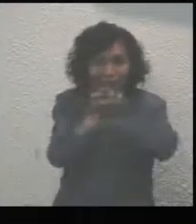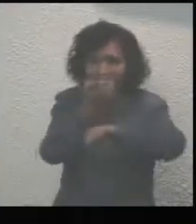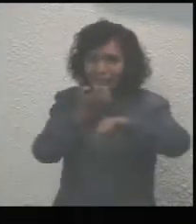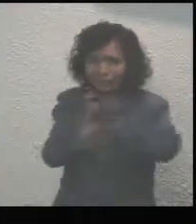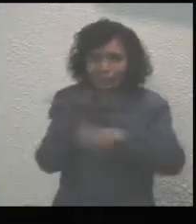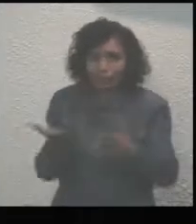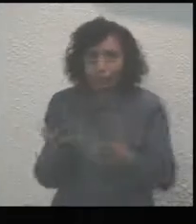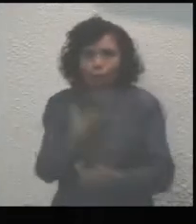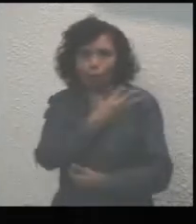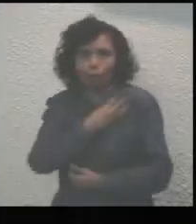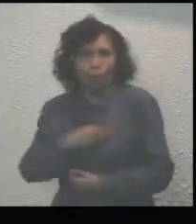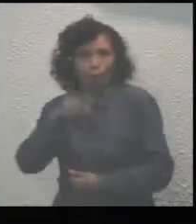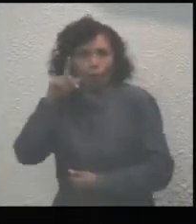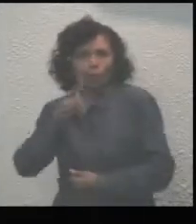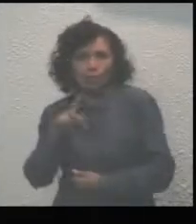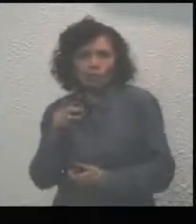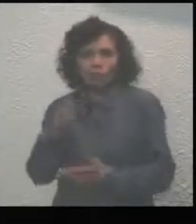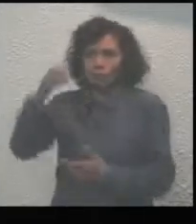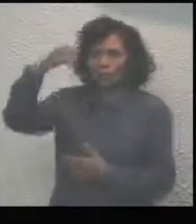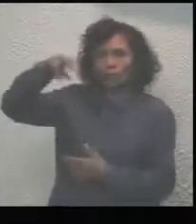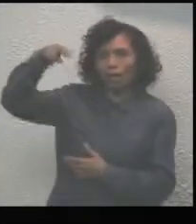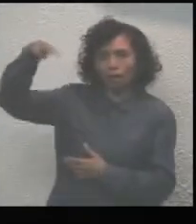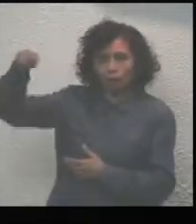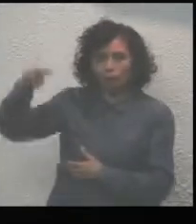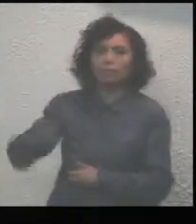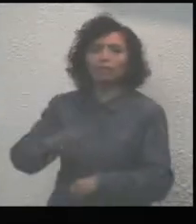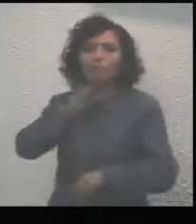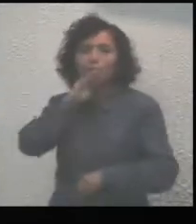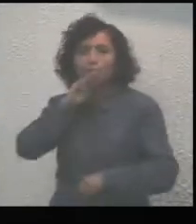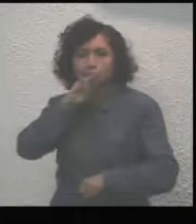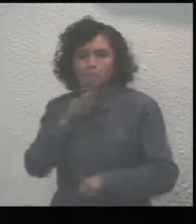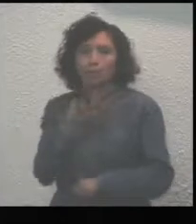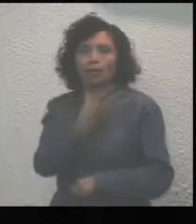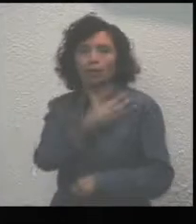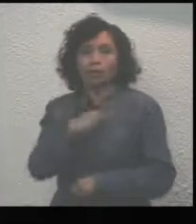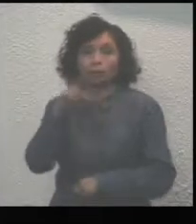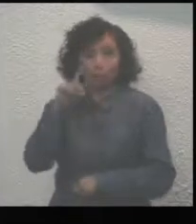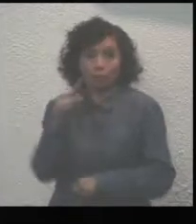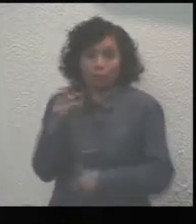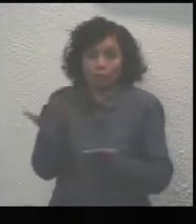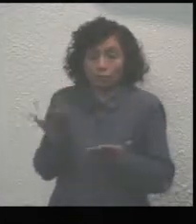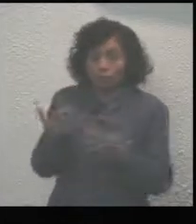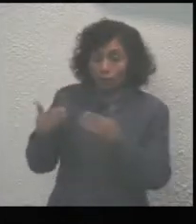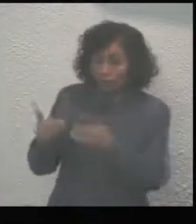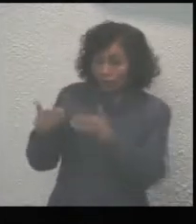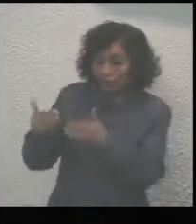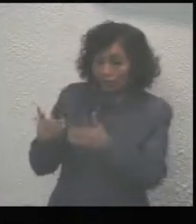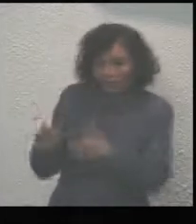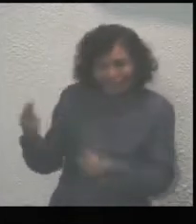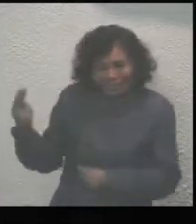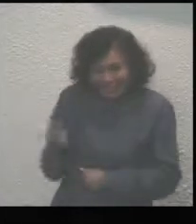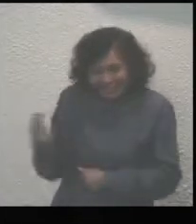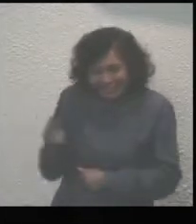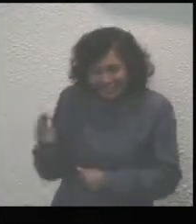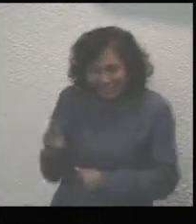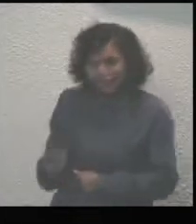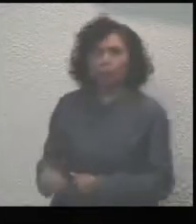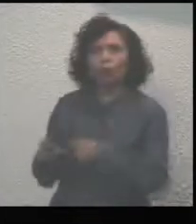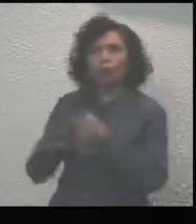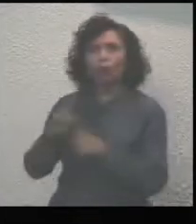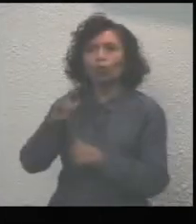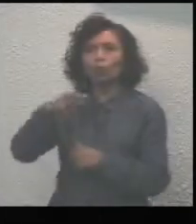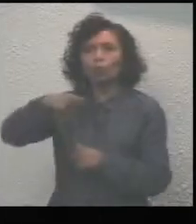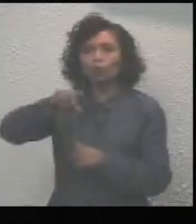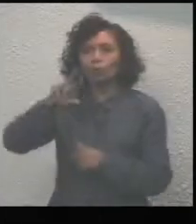como hija de pioneros de Cancún y madre de una hija cuya generación merece recibir un mejor Quintana